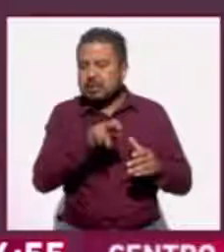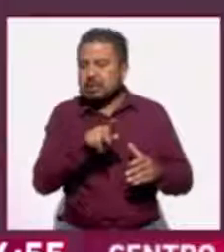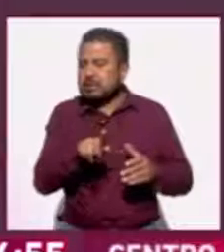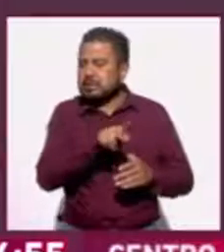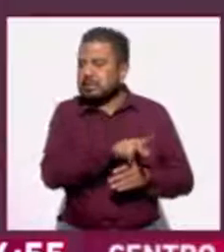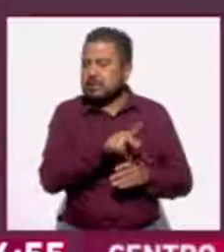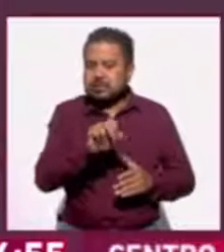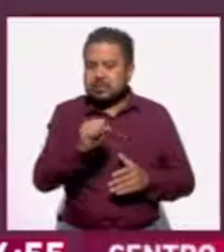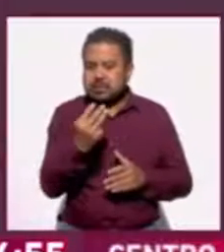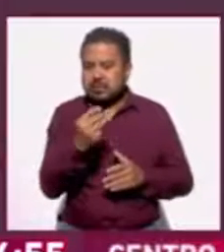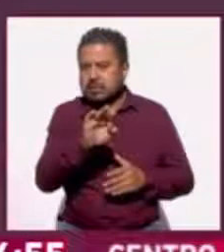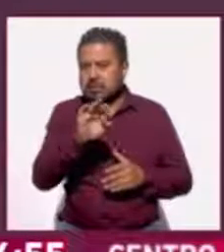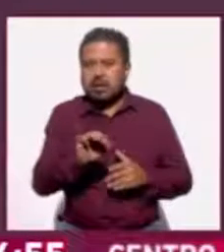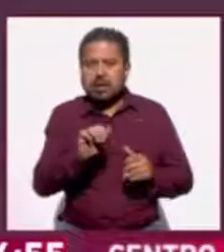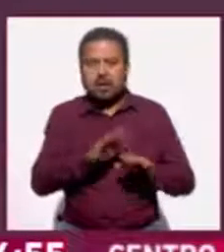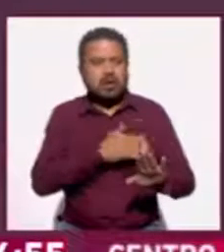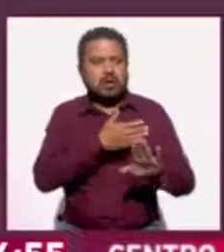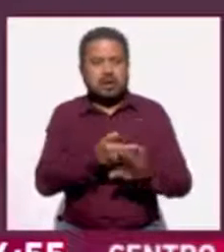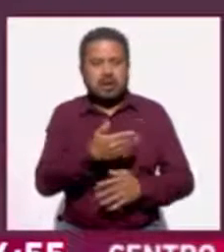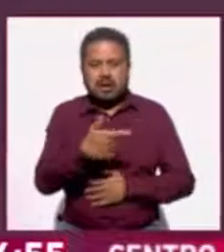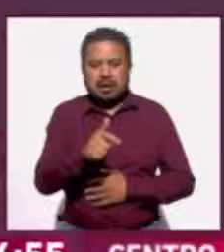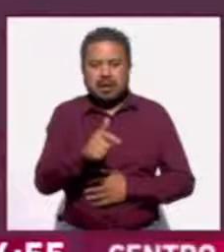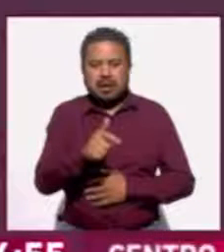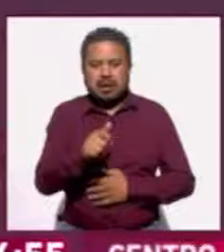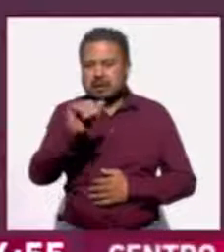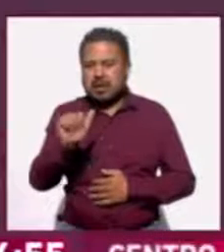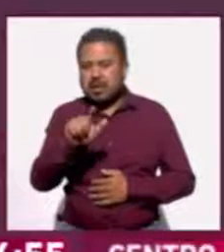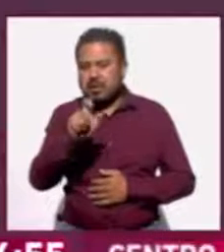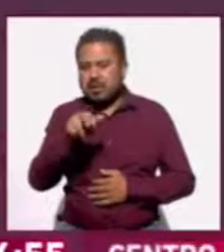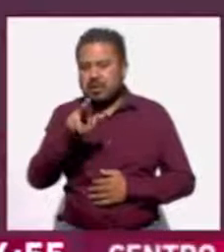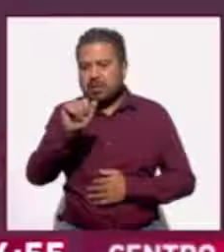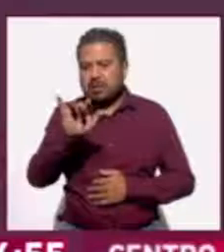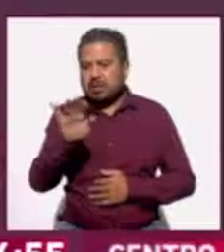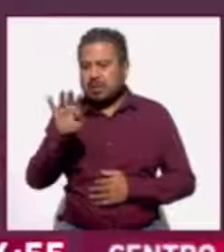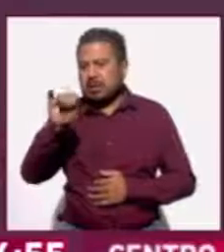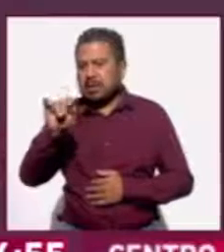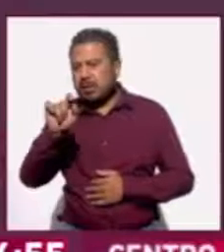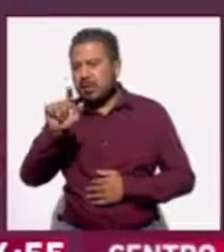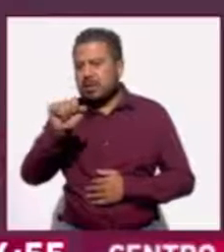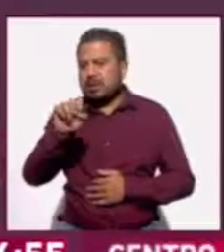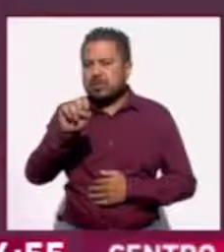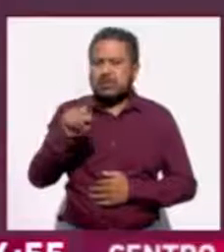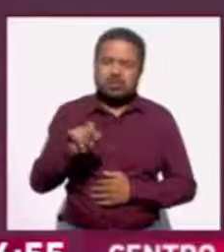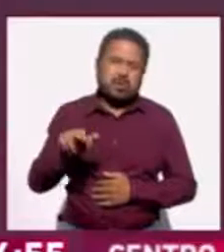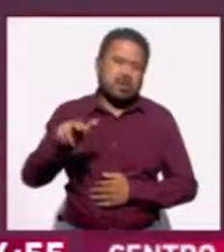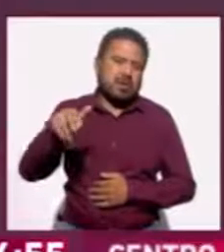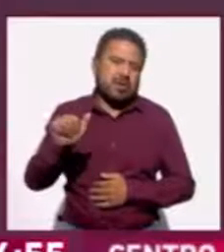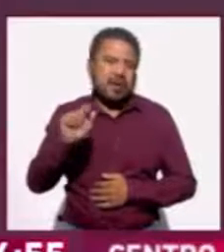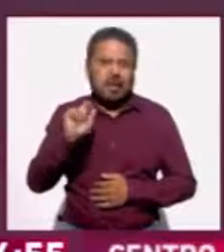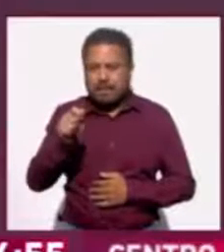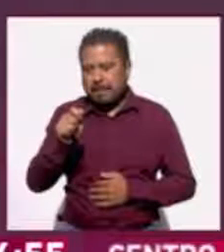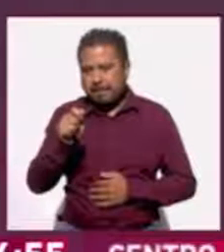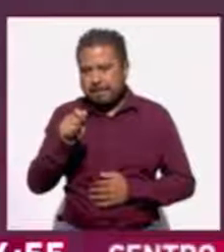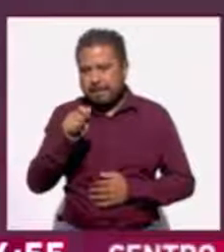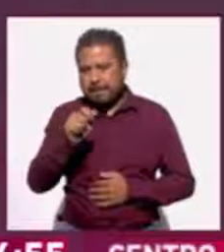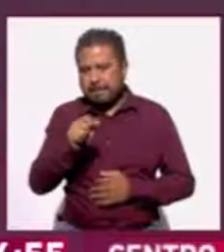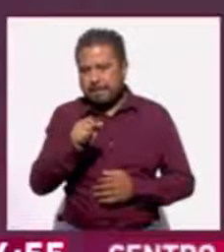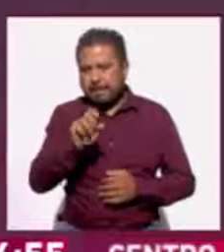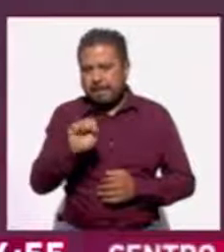parecidos, 63% para García Luna, 59% para Emilio Lozoya, 68% en febrero del